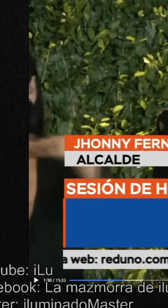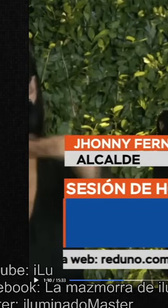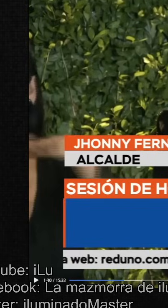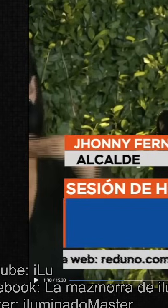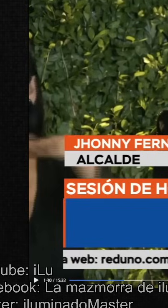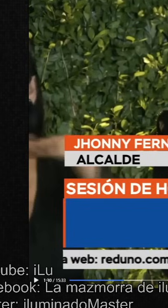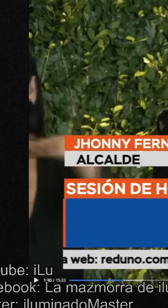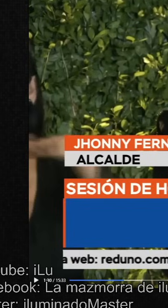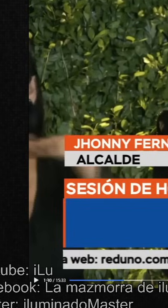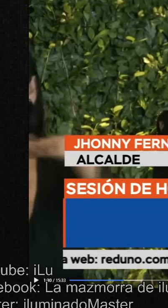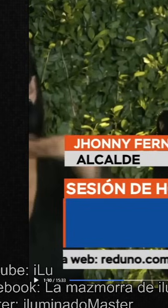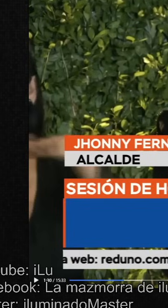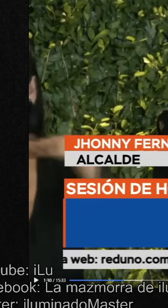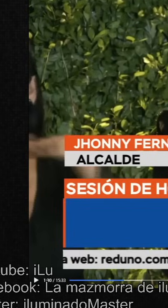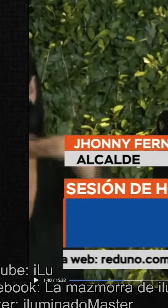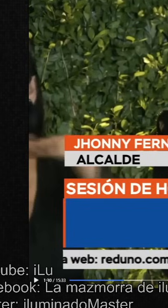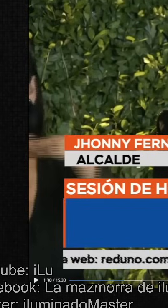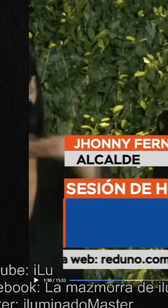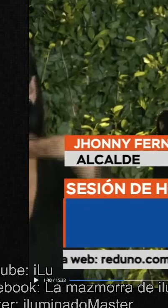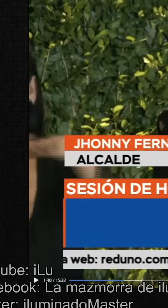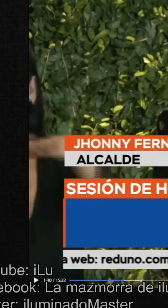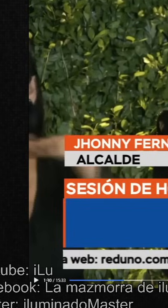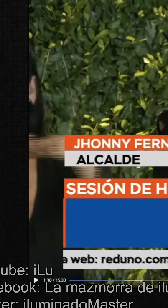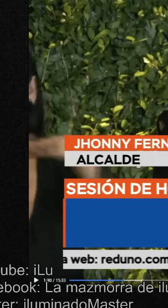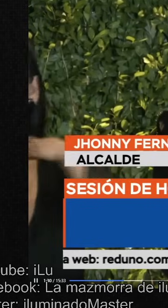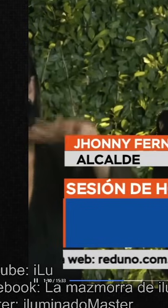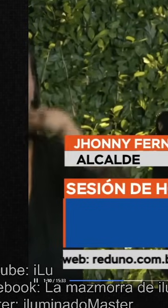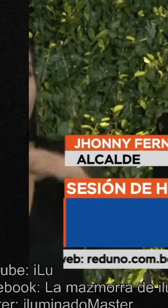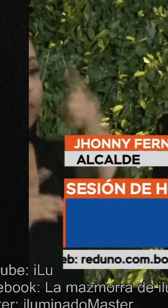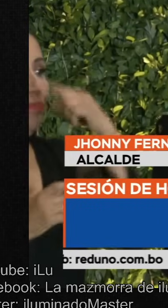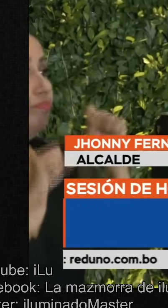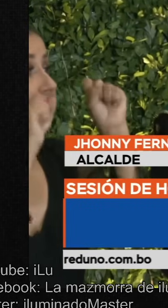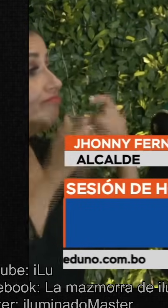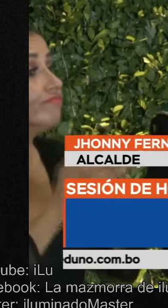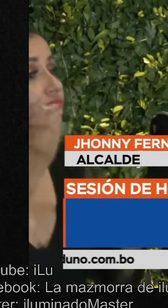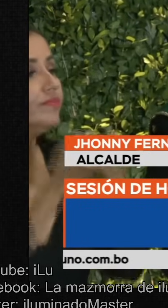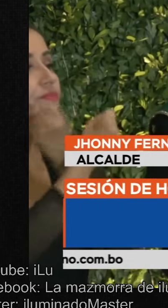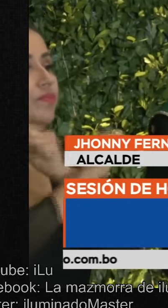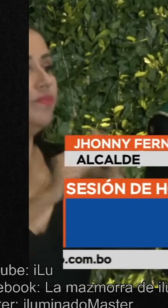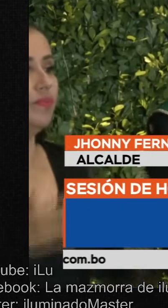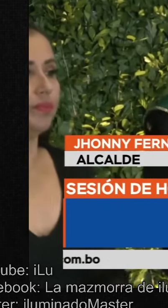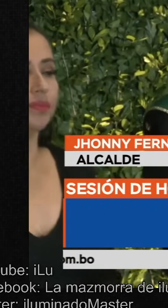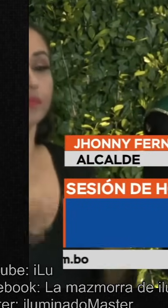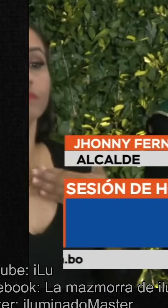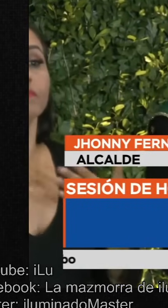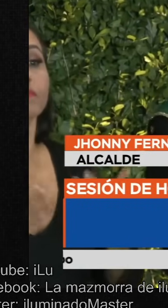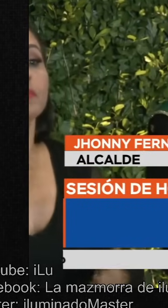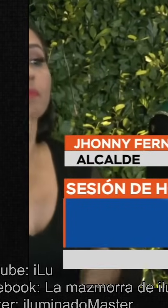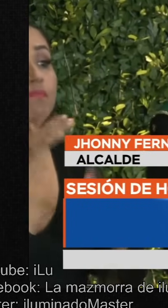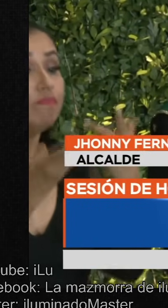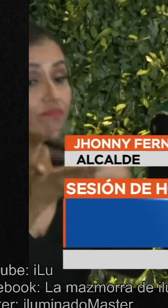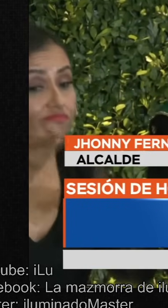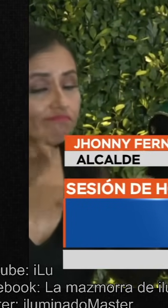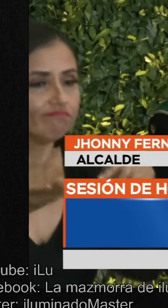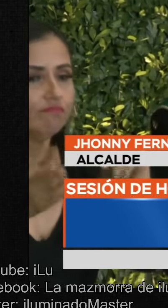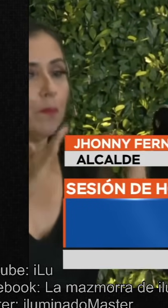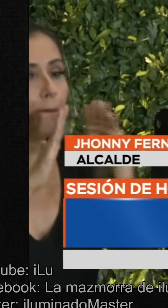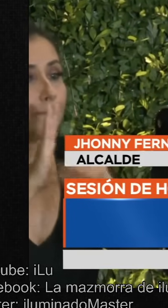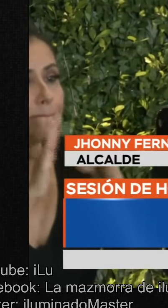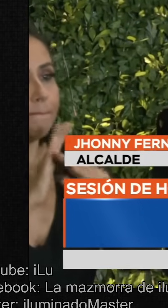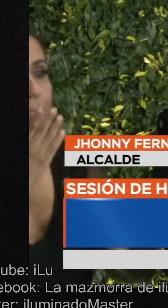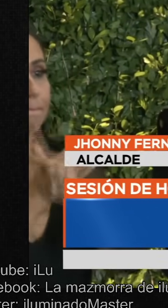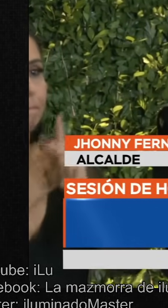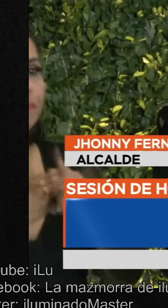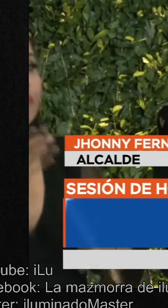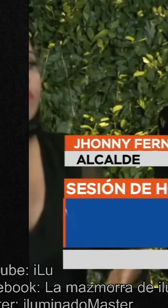maleantes, pandilleros, a agredir personas. Para poder así salvar vidas, porque es más barato prevenir que